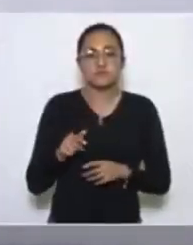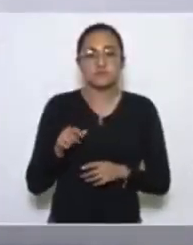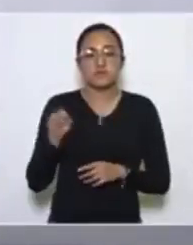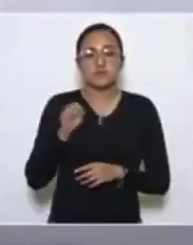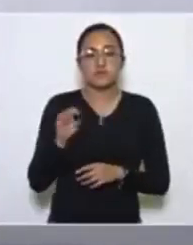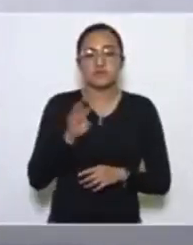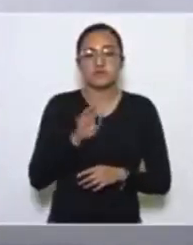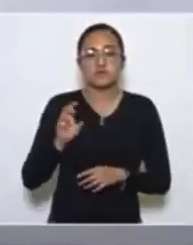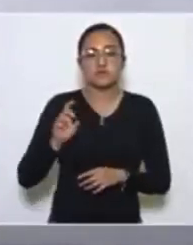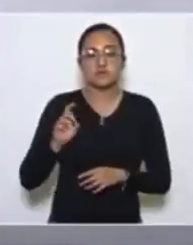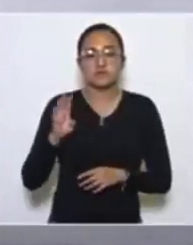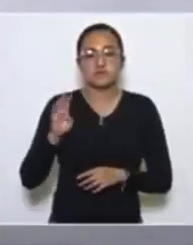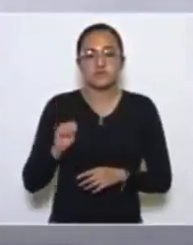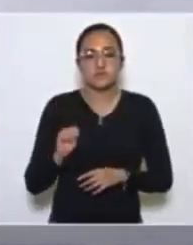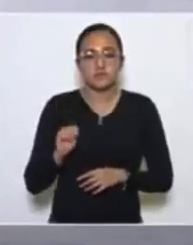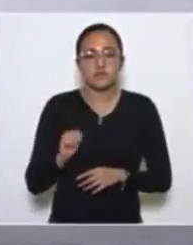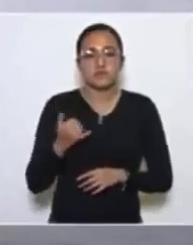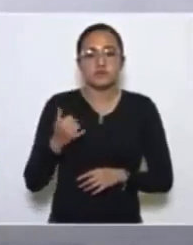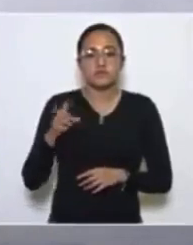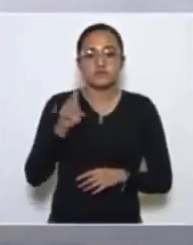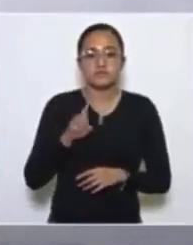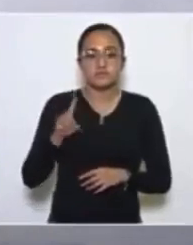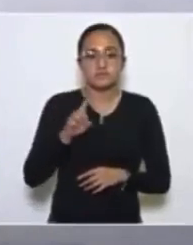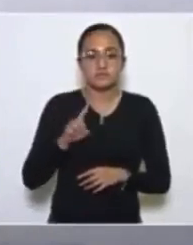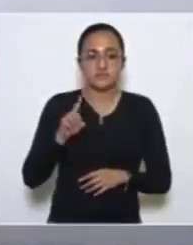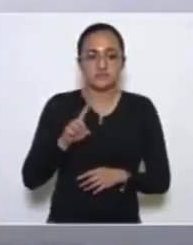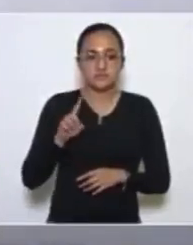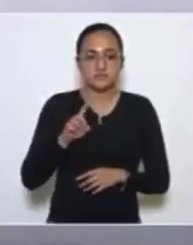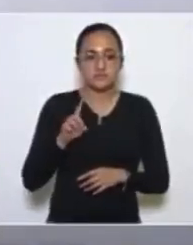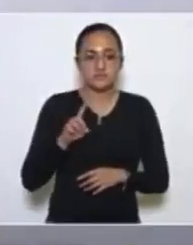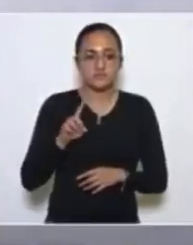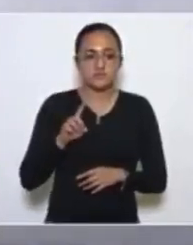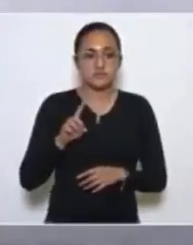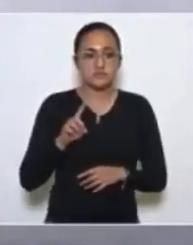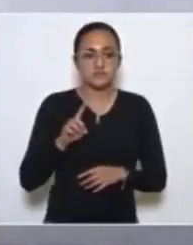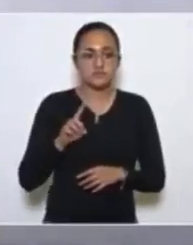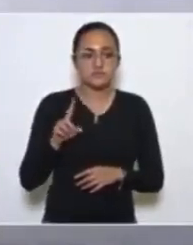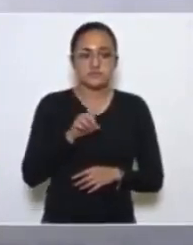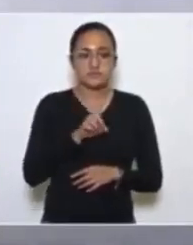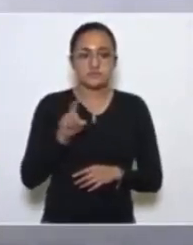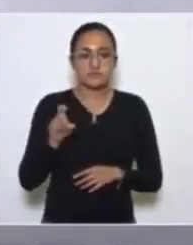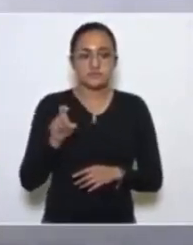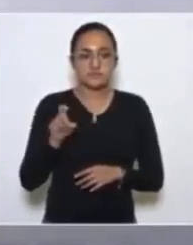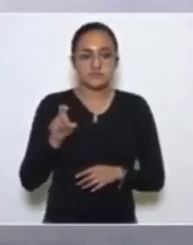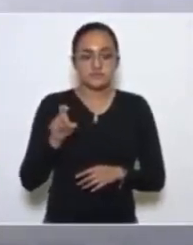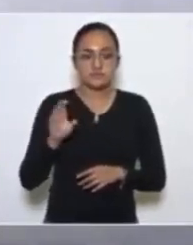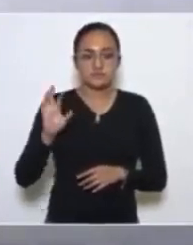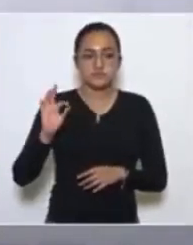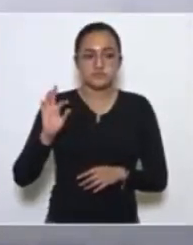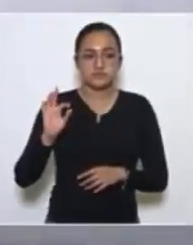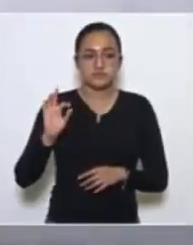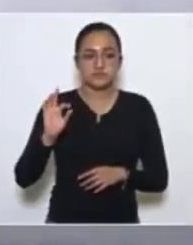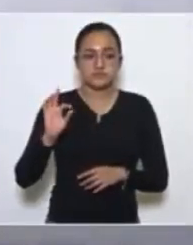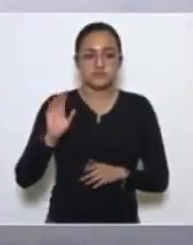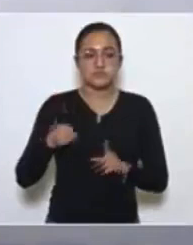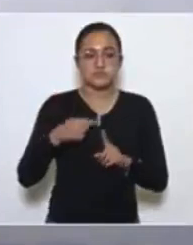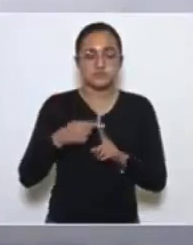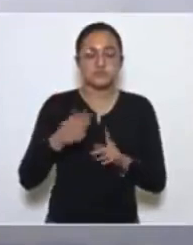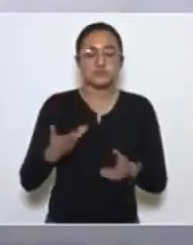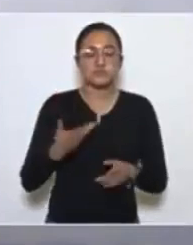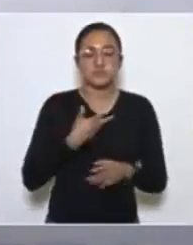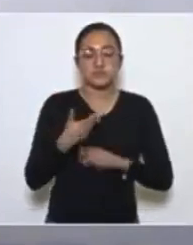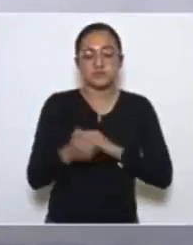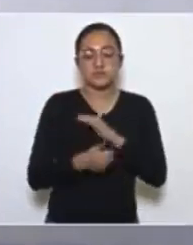sábado 439 y a corte de ayer domingo por la noche 140 casos. Tenemos